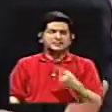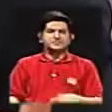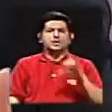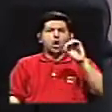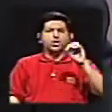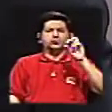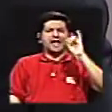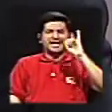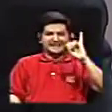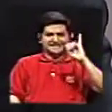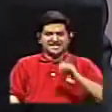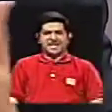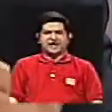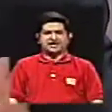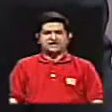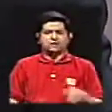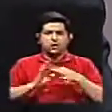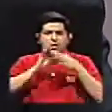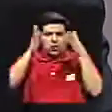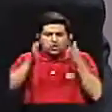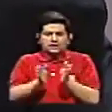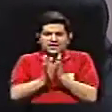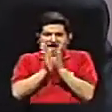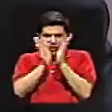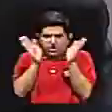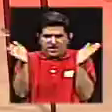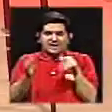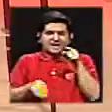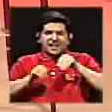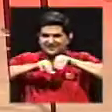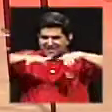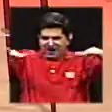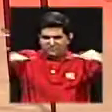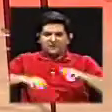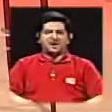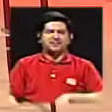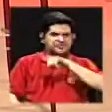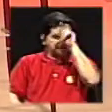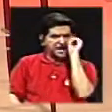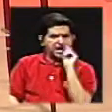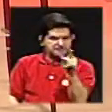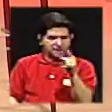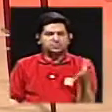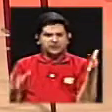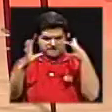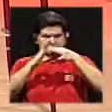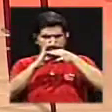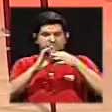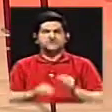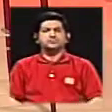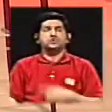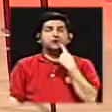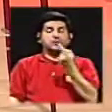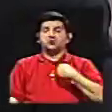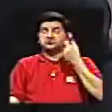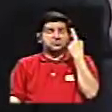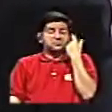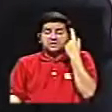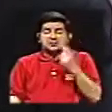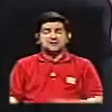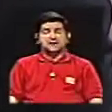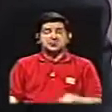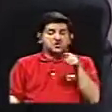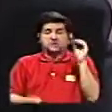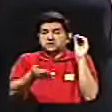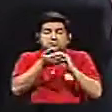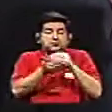Izquierdo, que es como el coordinador general de estas redes, al ser consultado al respecto, dijo: no entiendo eso, no sé por qué la